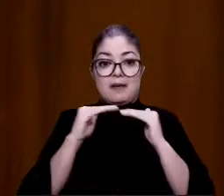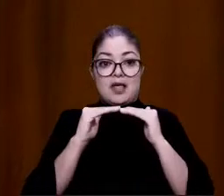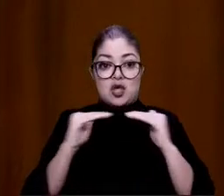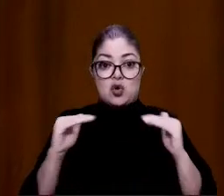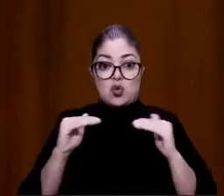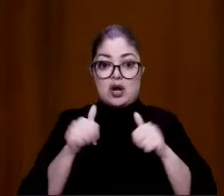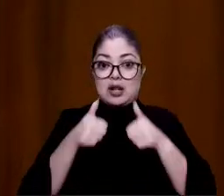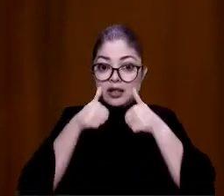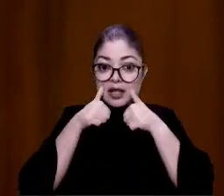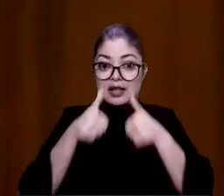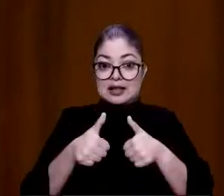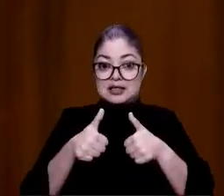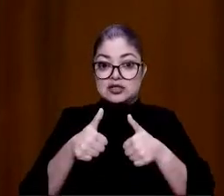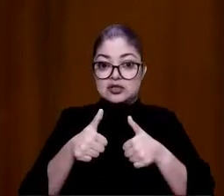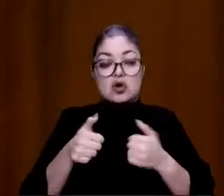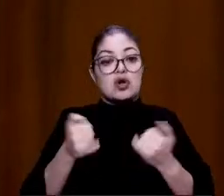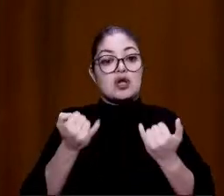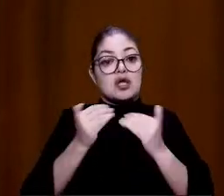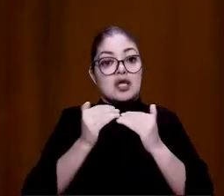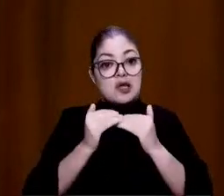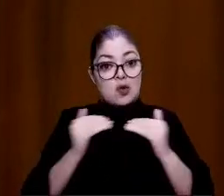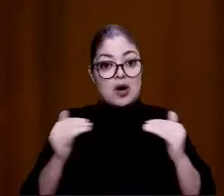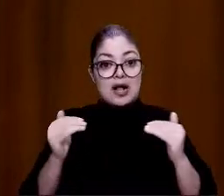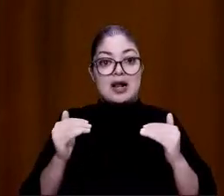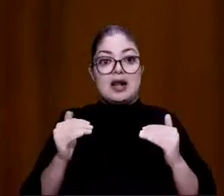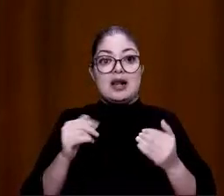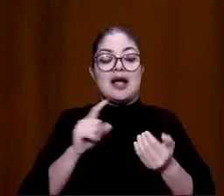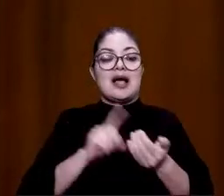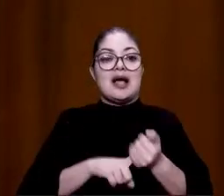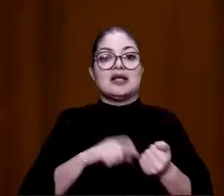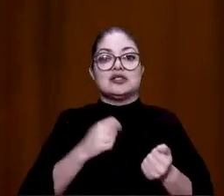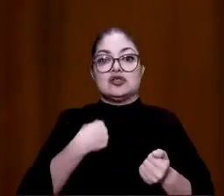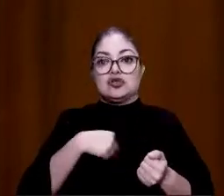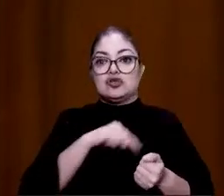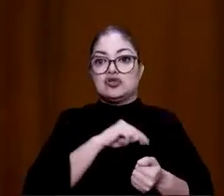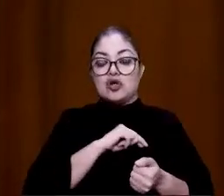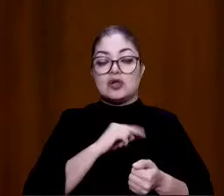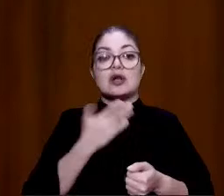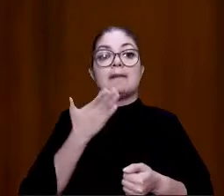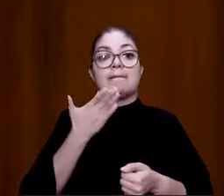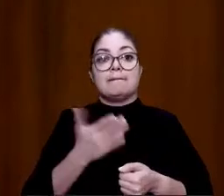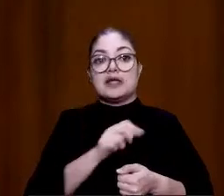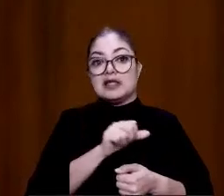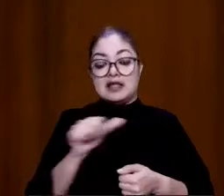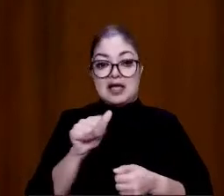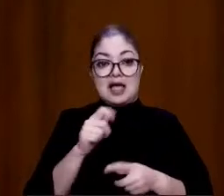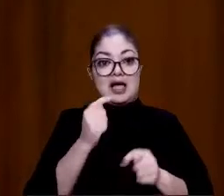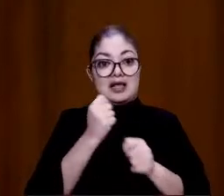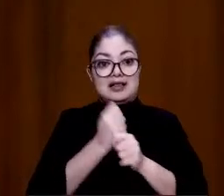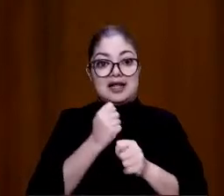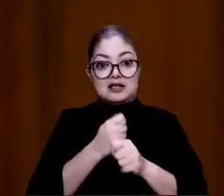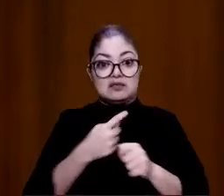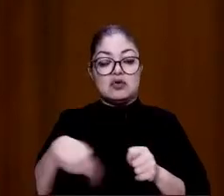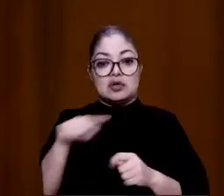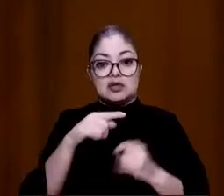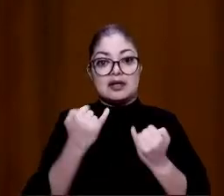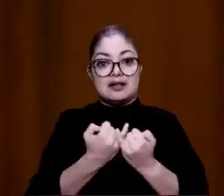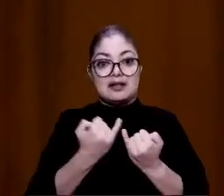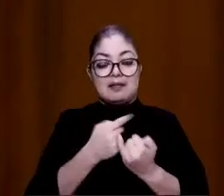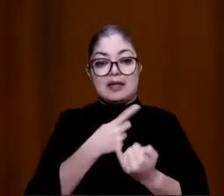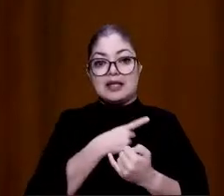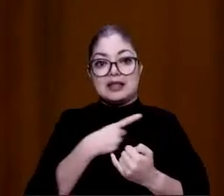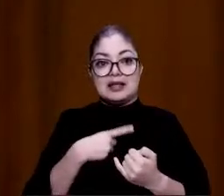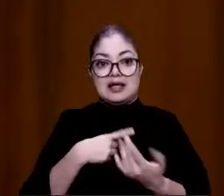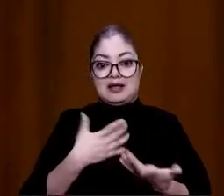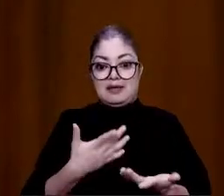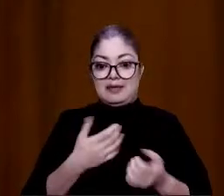y equidad en las condiciones que nosotros le pedimos a nuestros transportistas, que también se reflejen, por lo menos